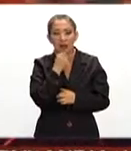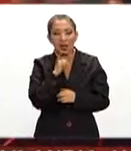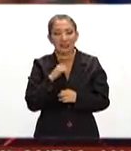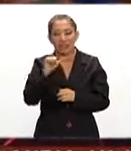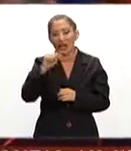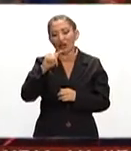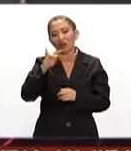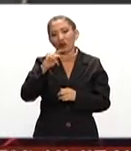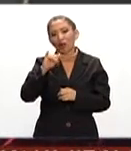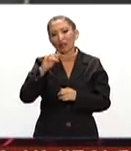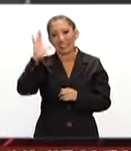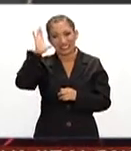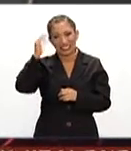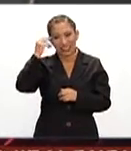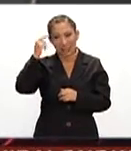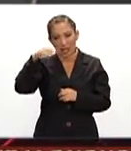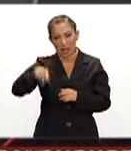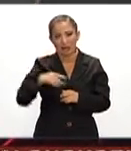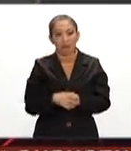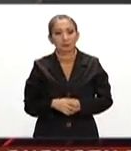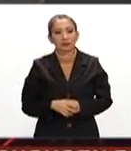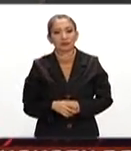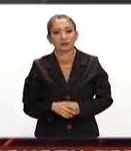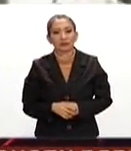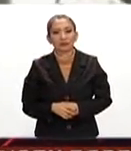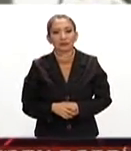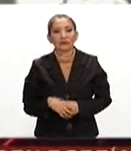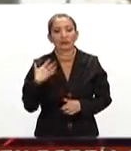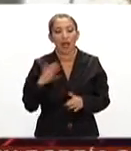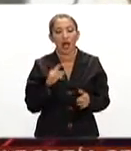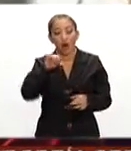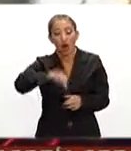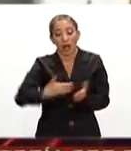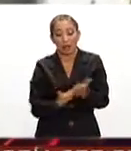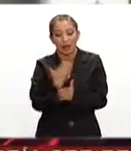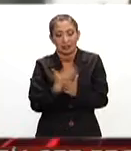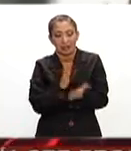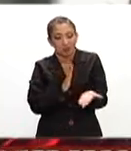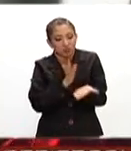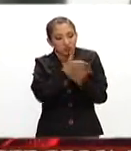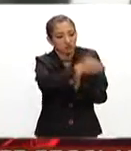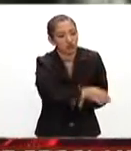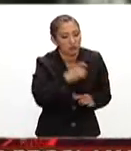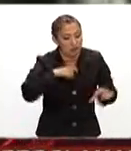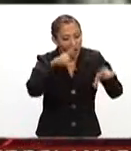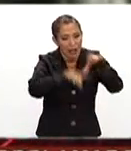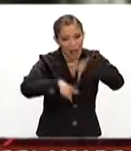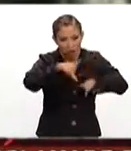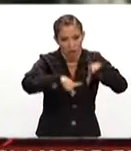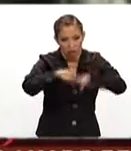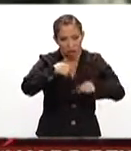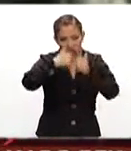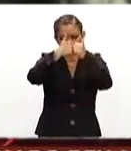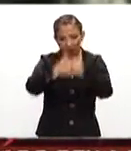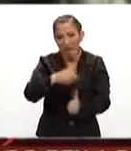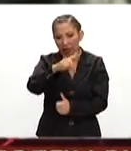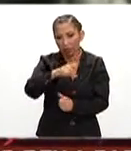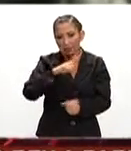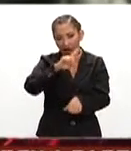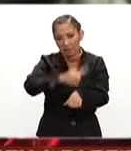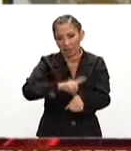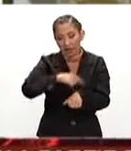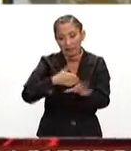astronautas chinos, como se conoce en el argot científico, entraron esta mañana al laboratorio espacial y comenzaron su estancia de 30